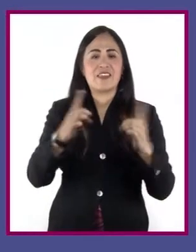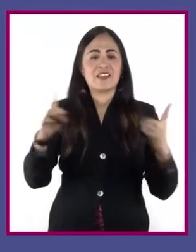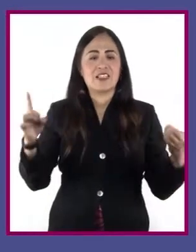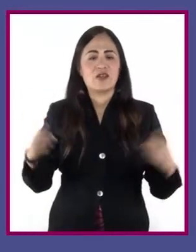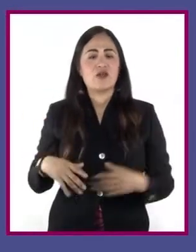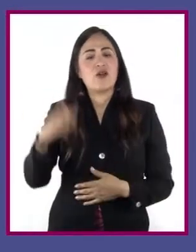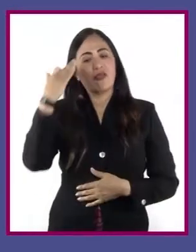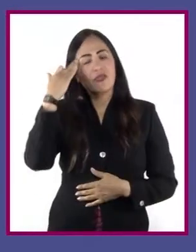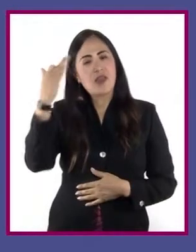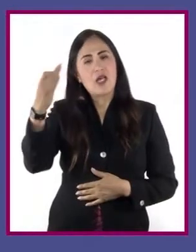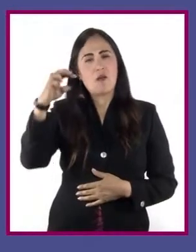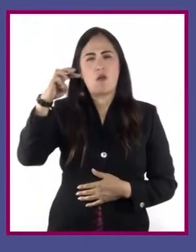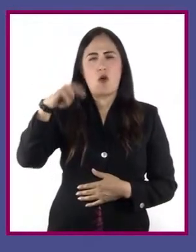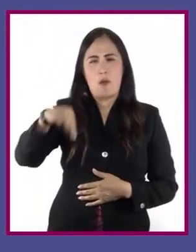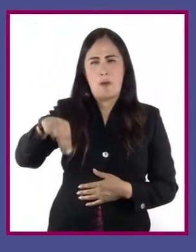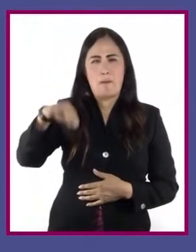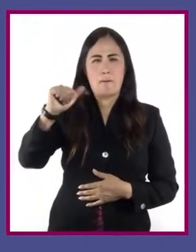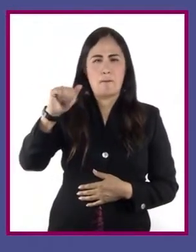el tiempo, Mabel